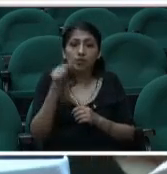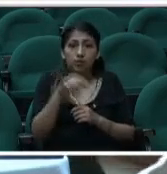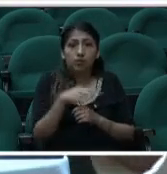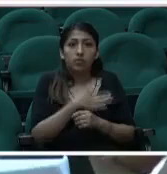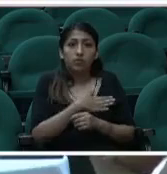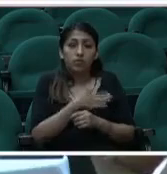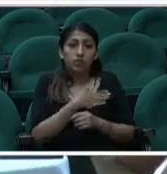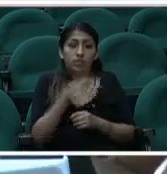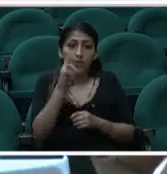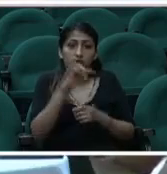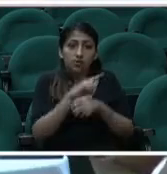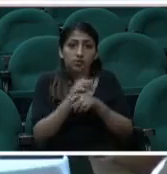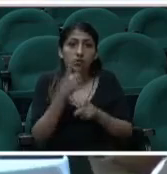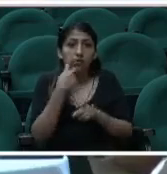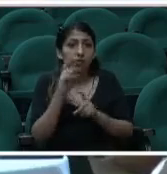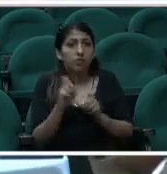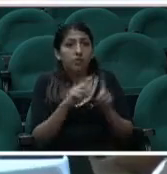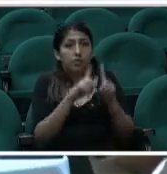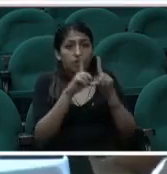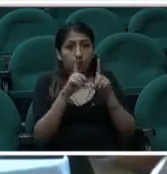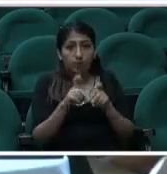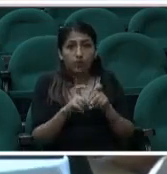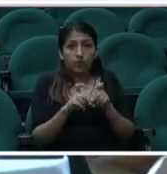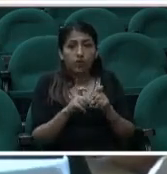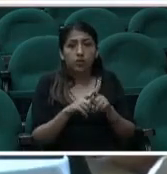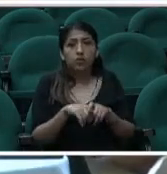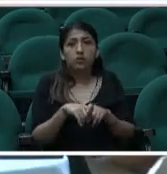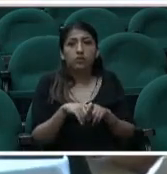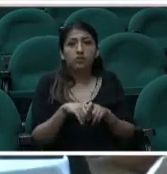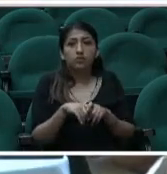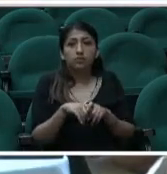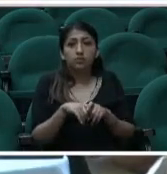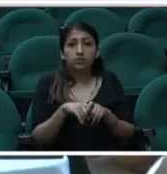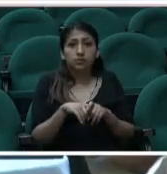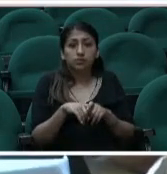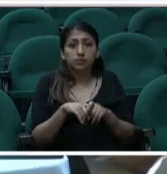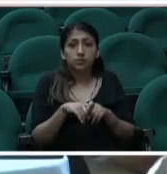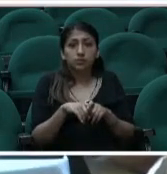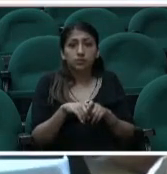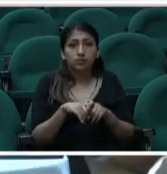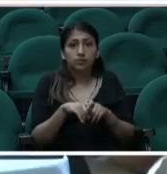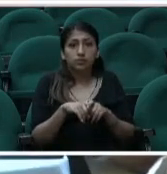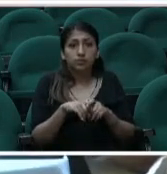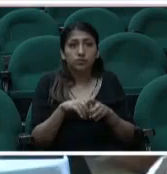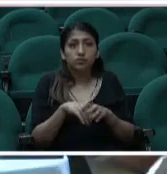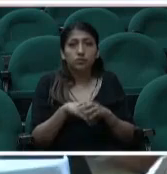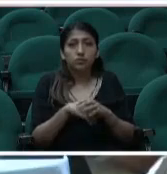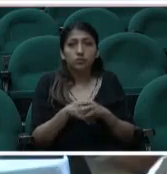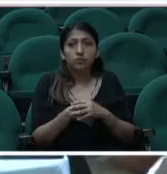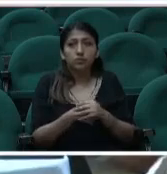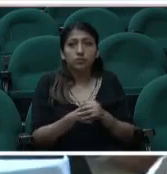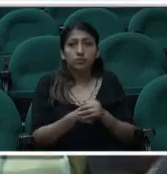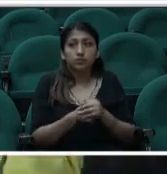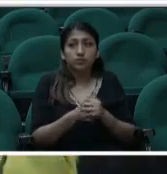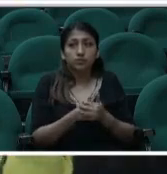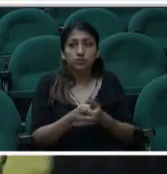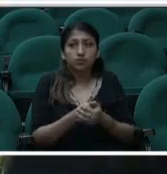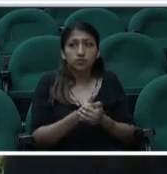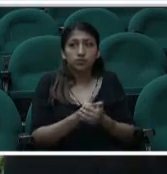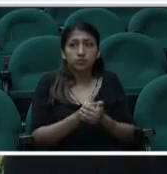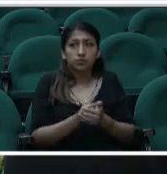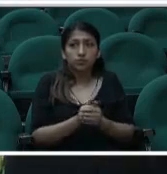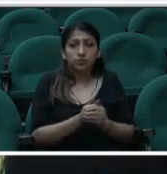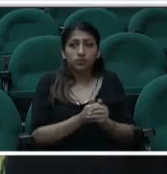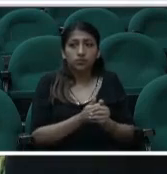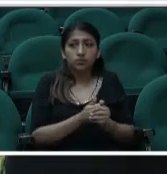tiene 30 segundos para formular una pregunta al candidato grande según su exposición tenga la bondad